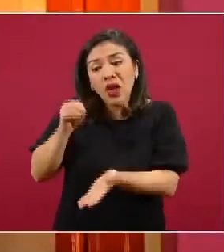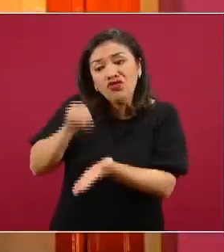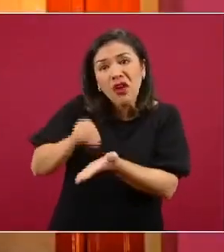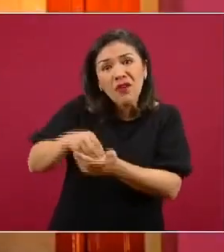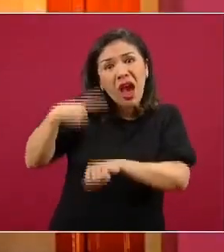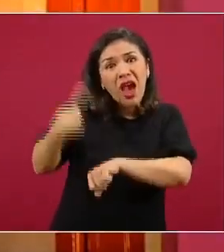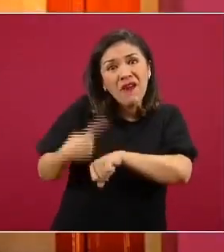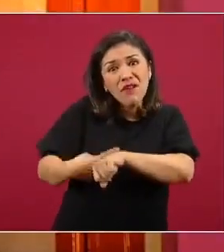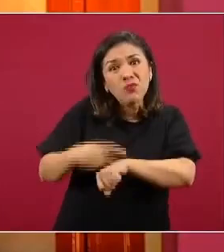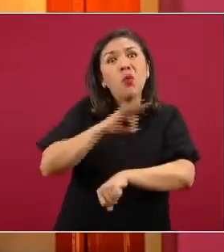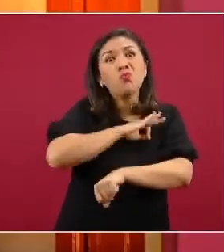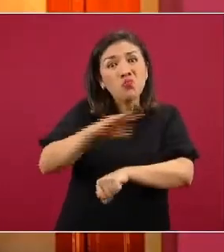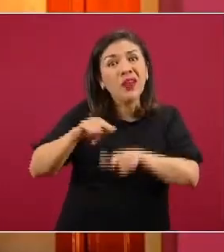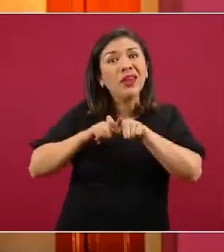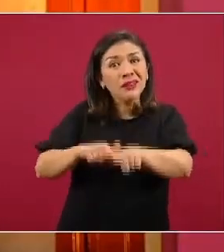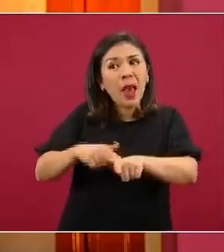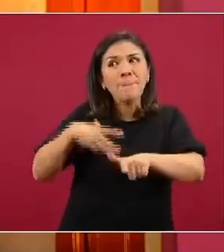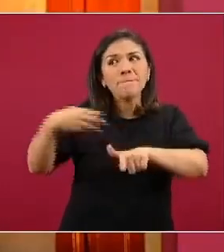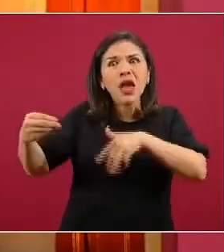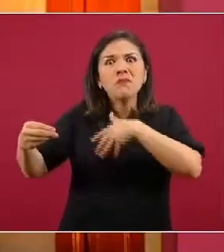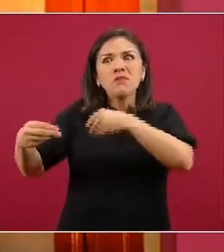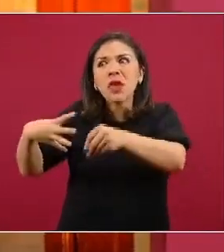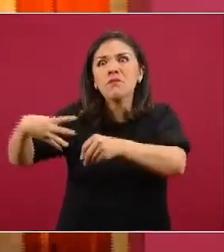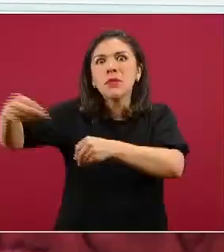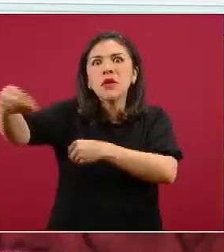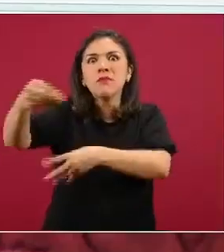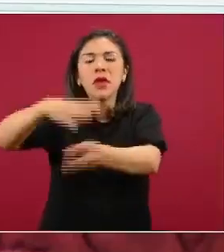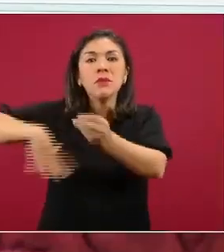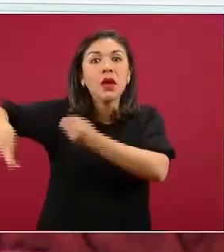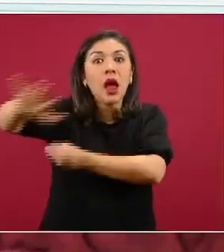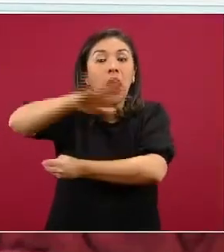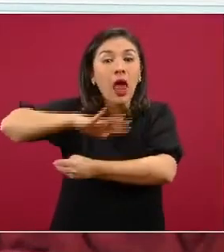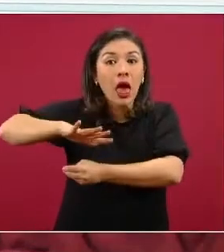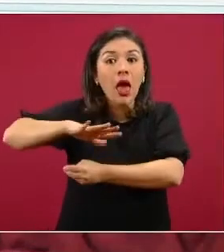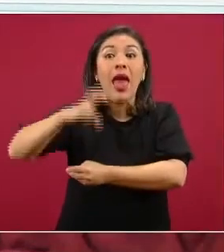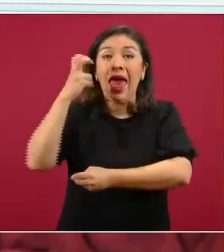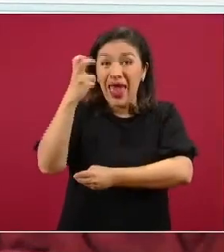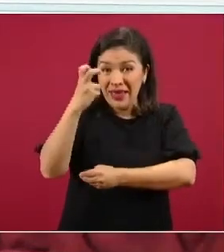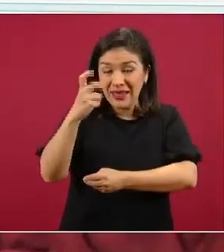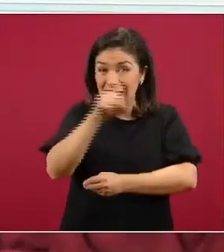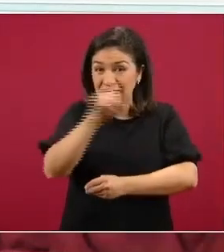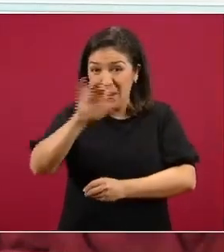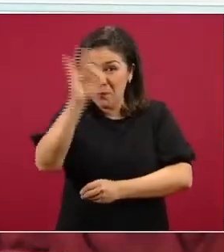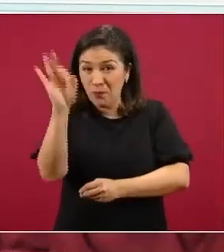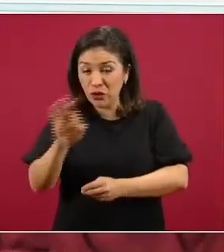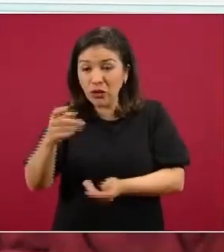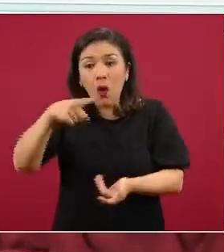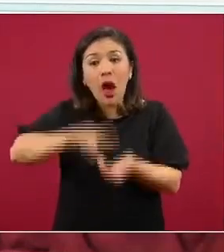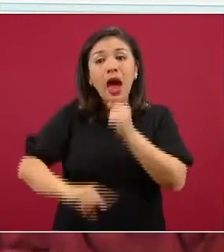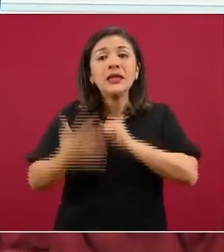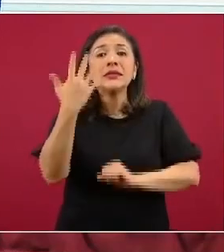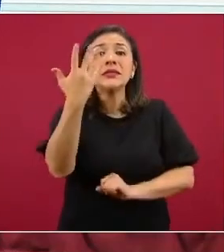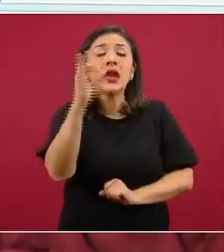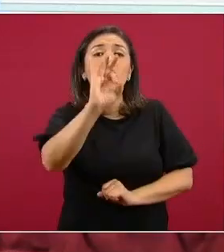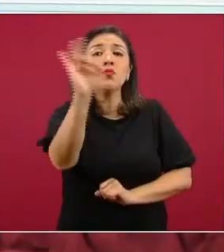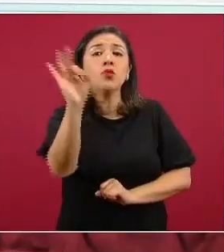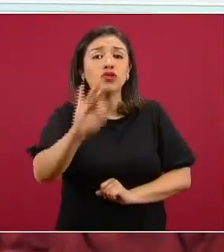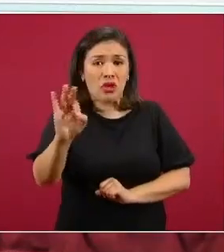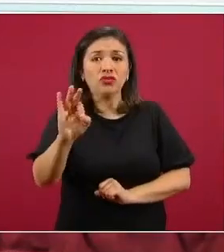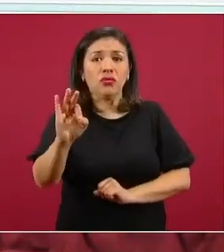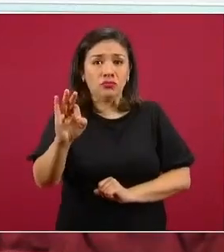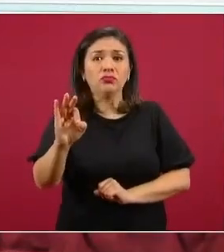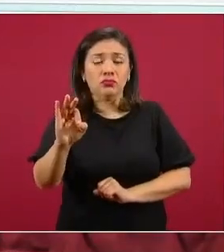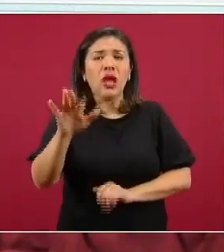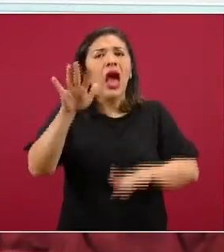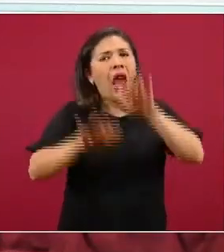en posibilidad de seguir transmitiendo la enfermedad? Y de todo el 100%, el 5%, hemos llegado casi